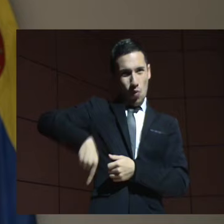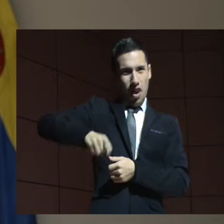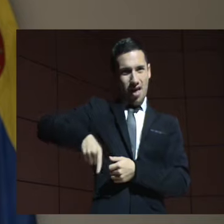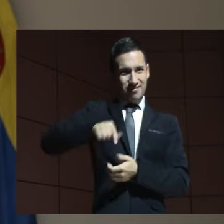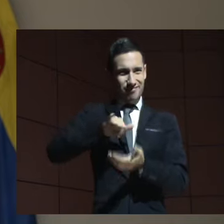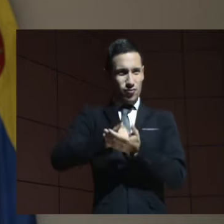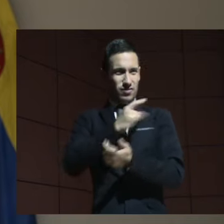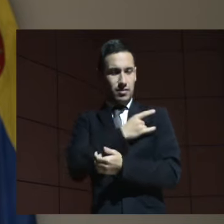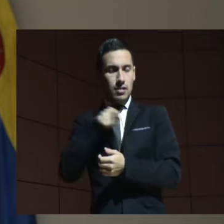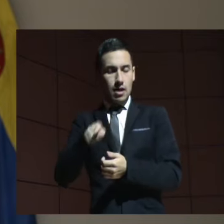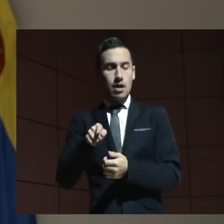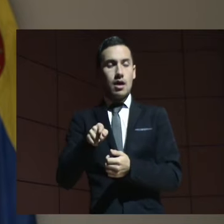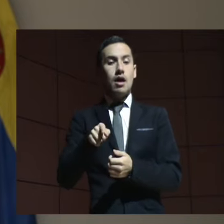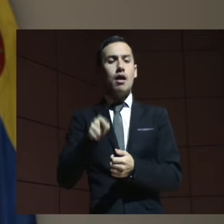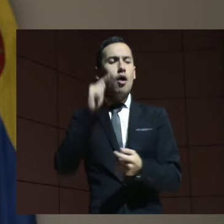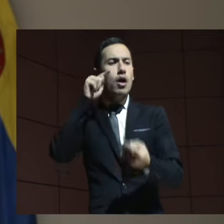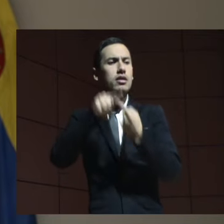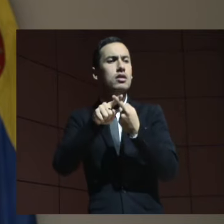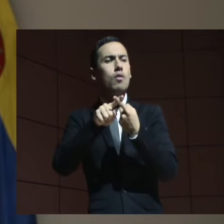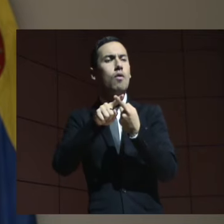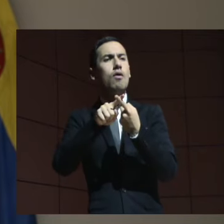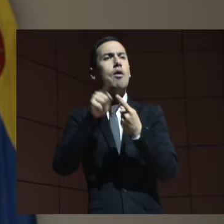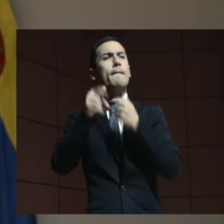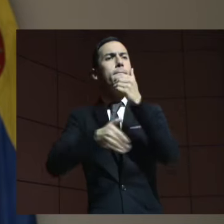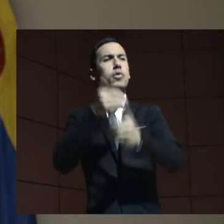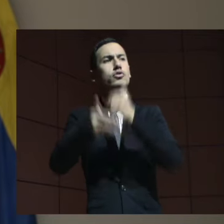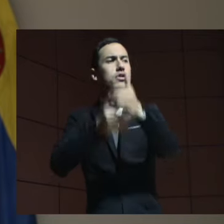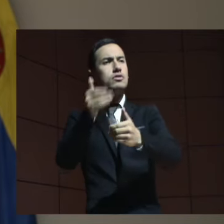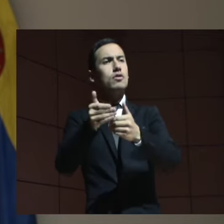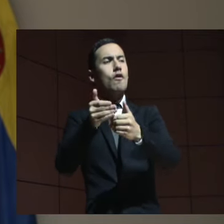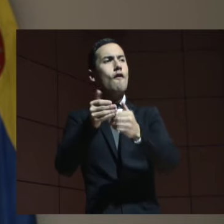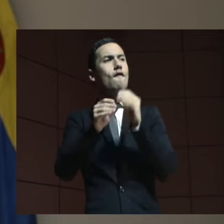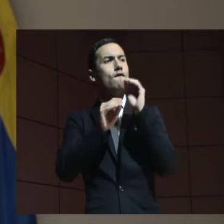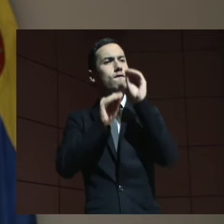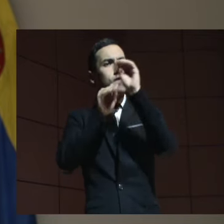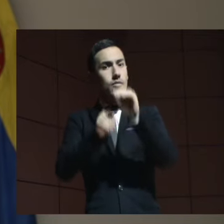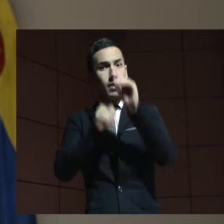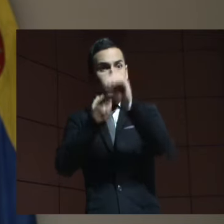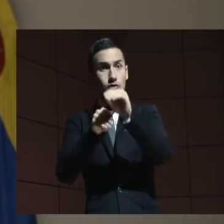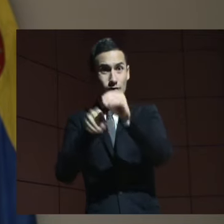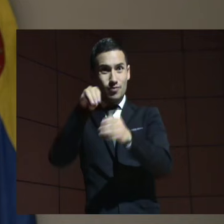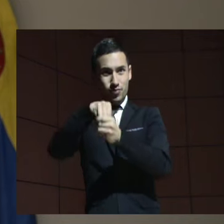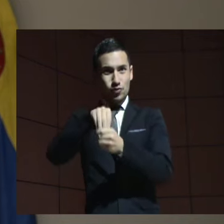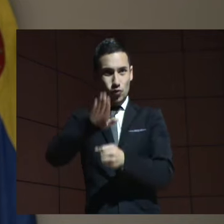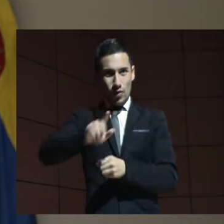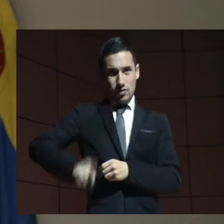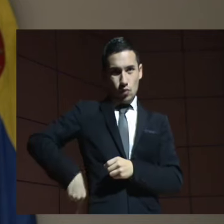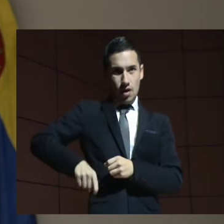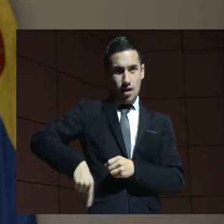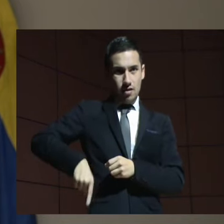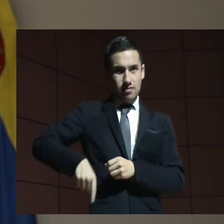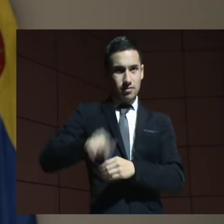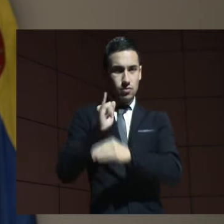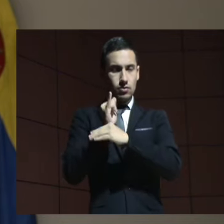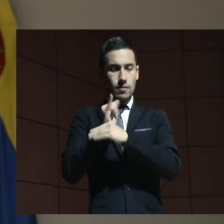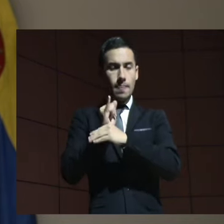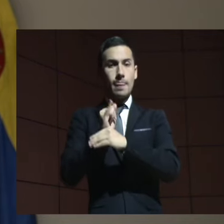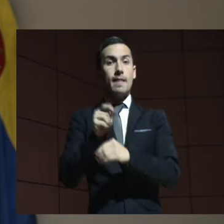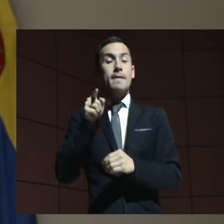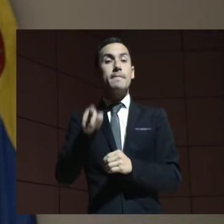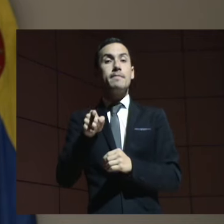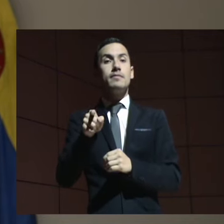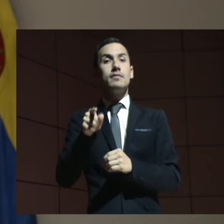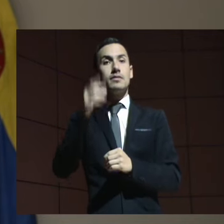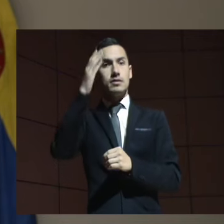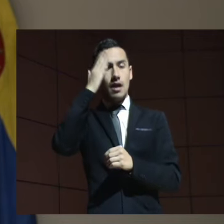Judicial, por su parte, se ha comprometido a que en todos los procesos de formación que realiza la